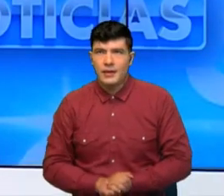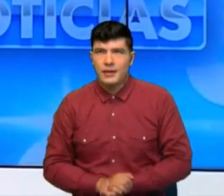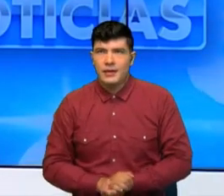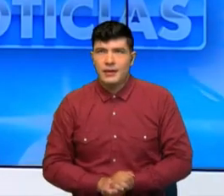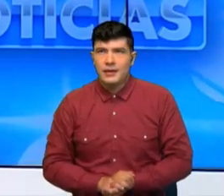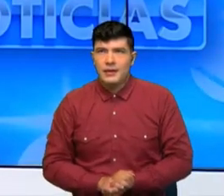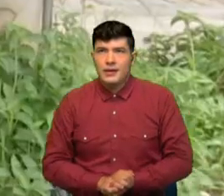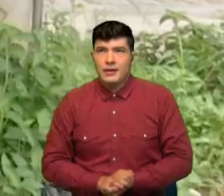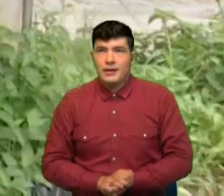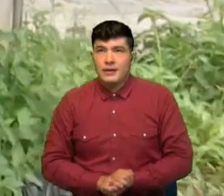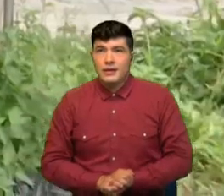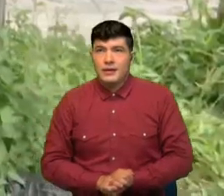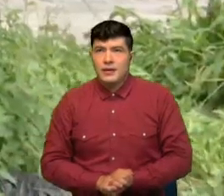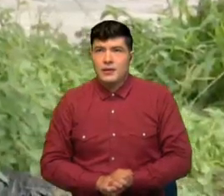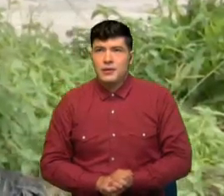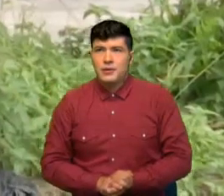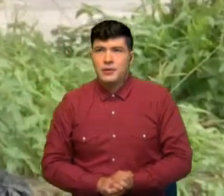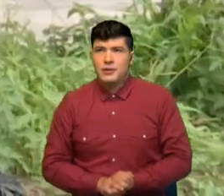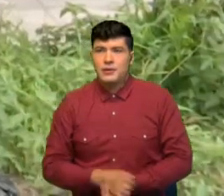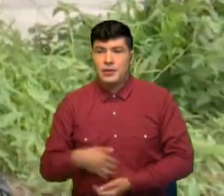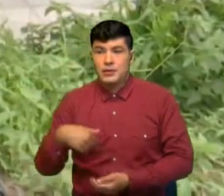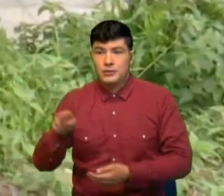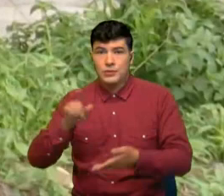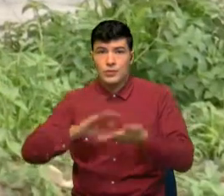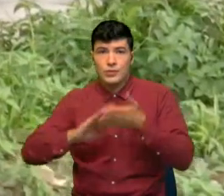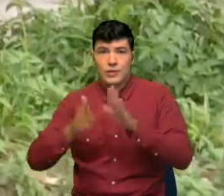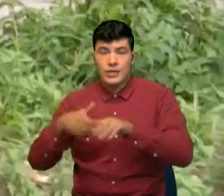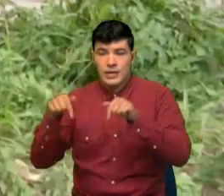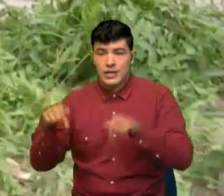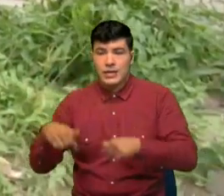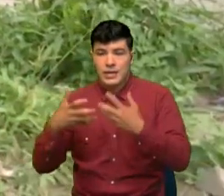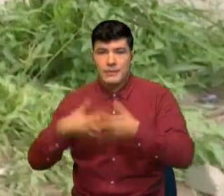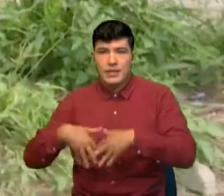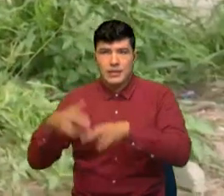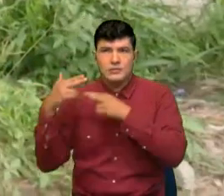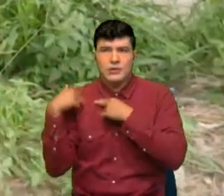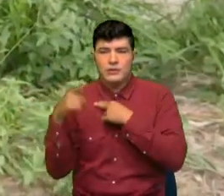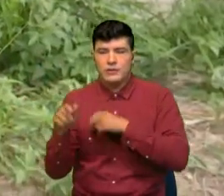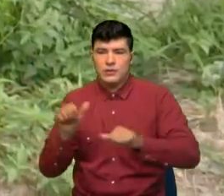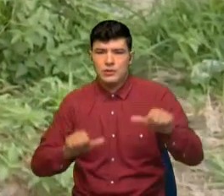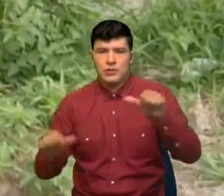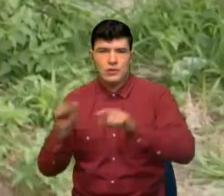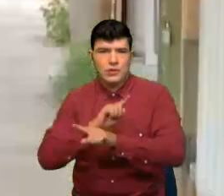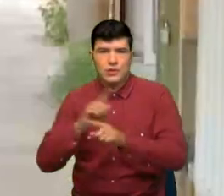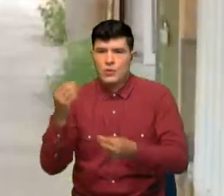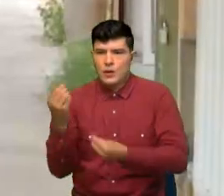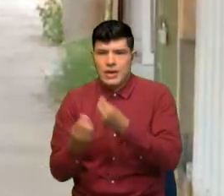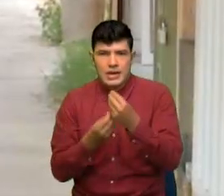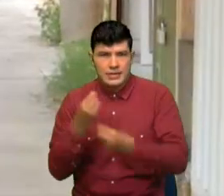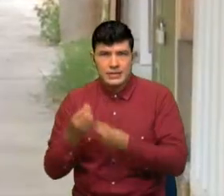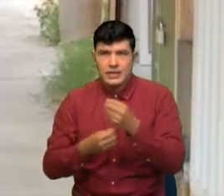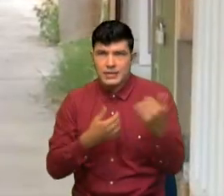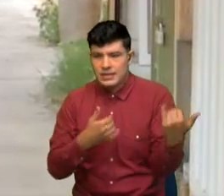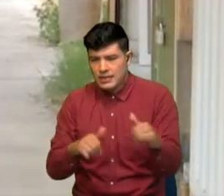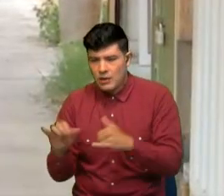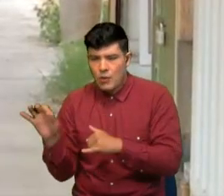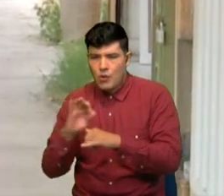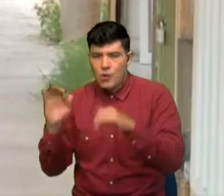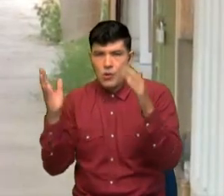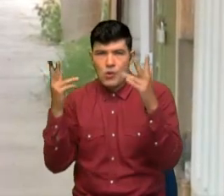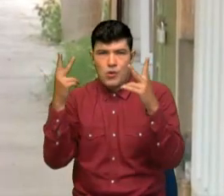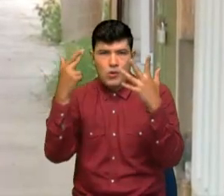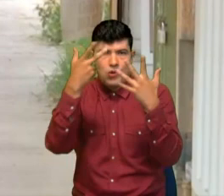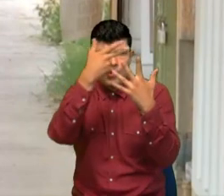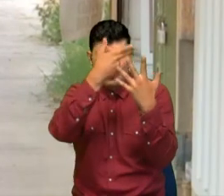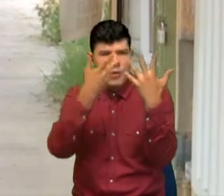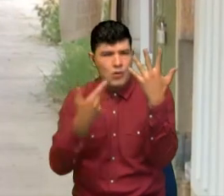pasa según la comunidad la empresa encargada del aseo no hace el barrido la poda de árboles ni la